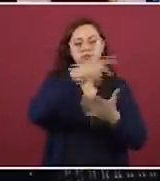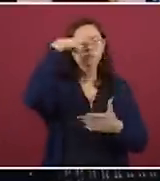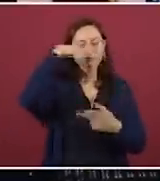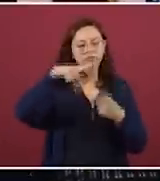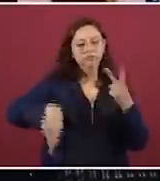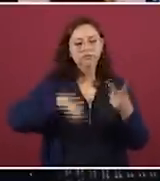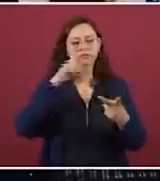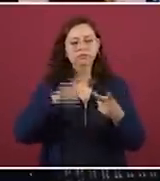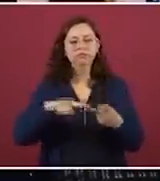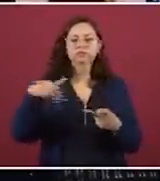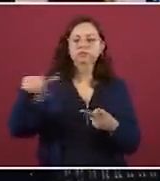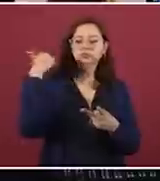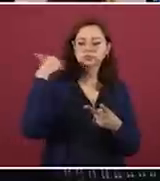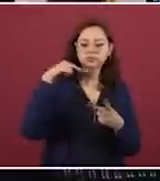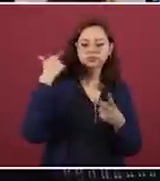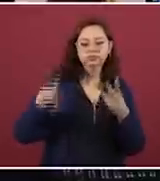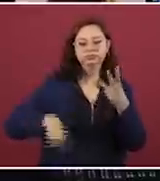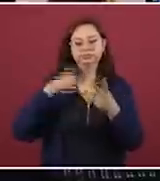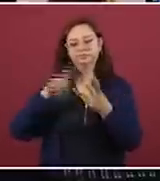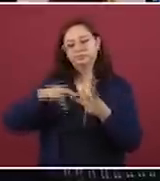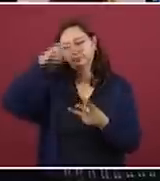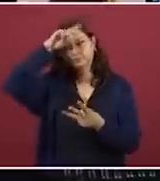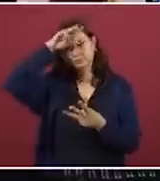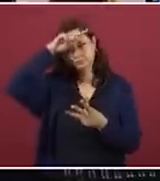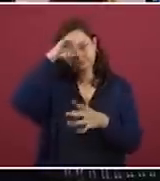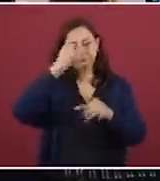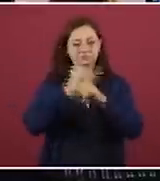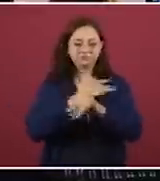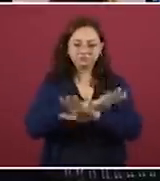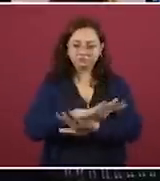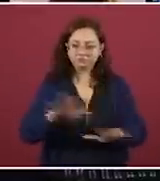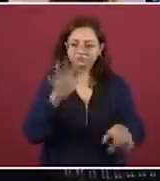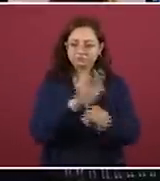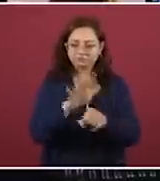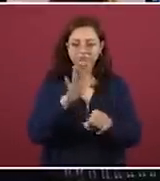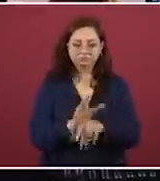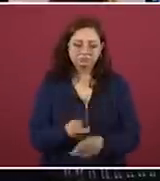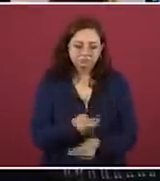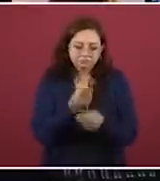también queda a su disposición toda esta información. Gracias, señor presidente.